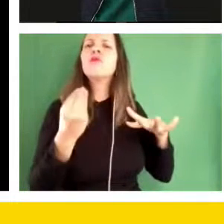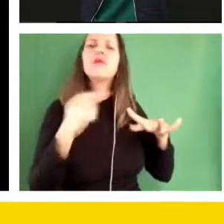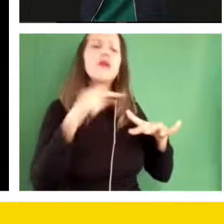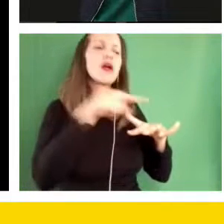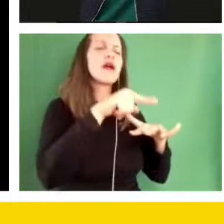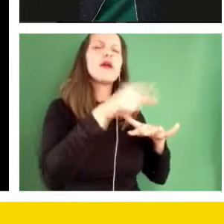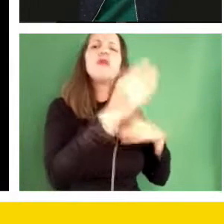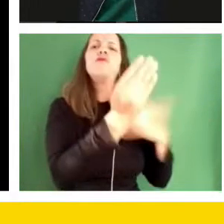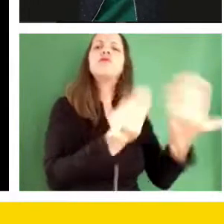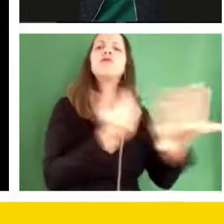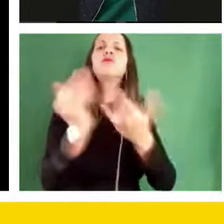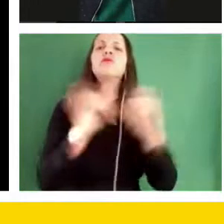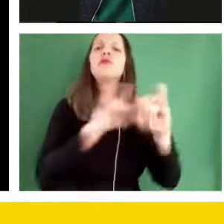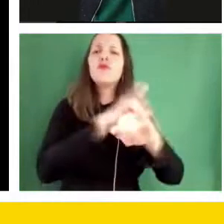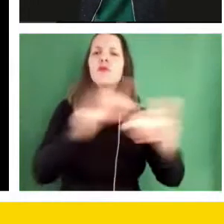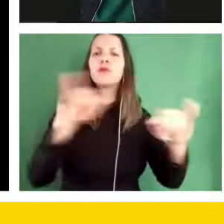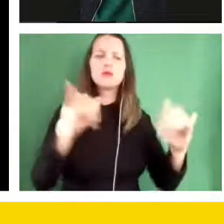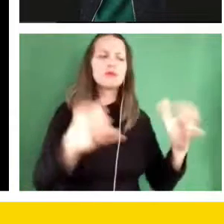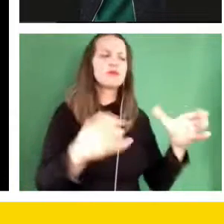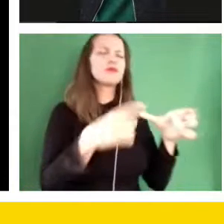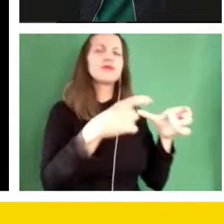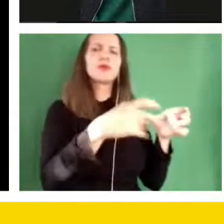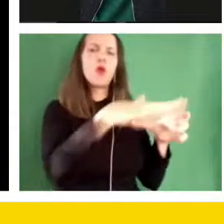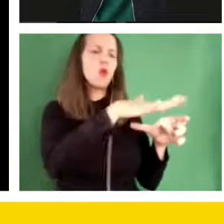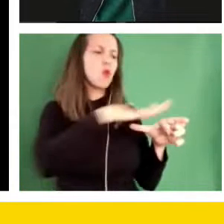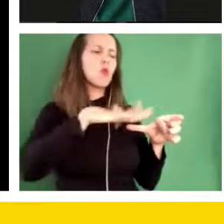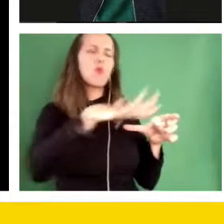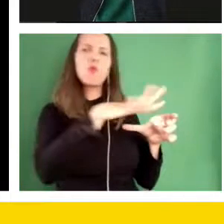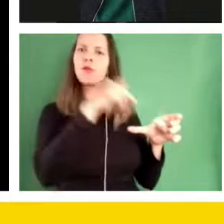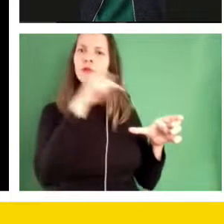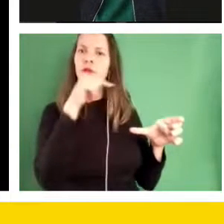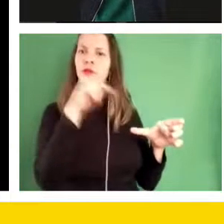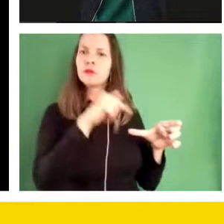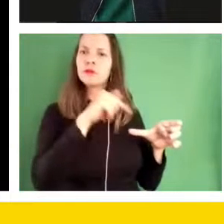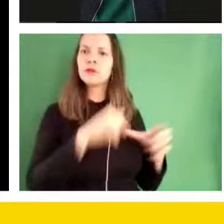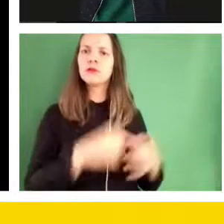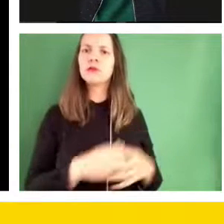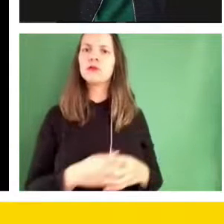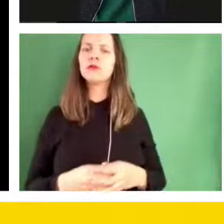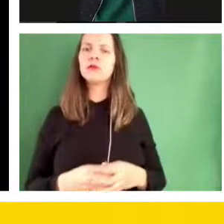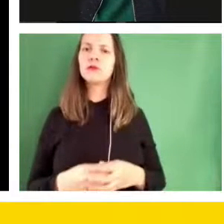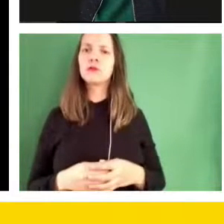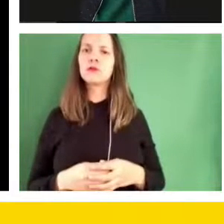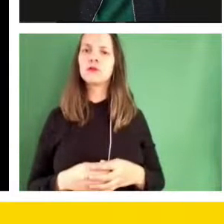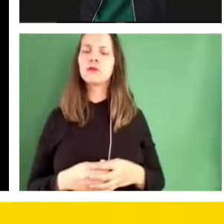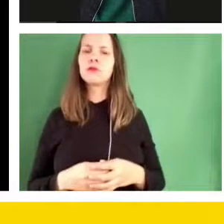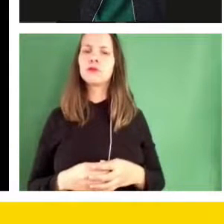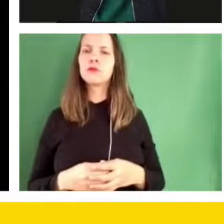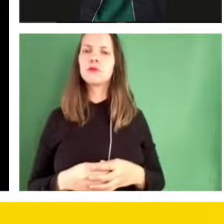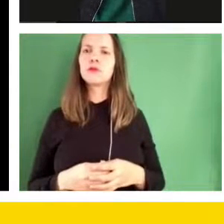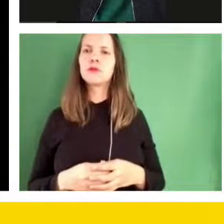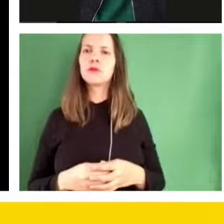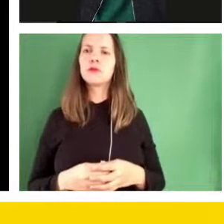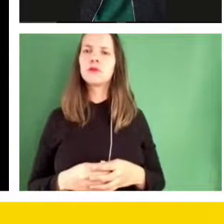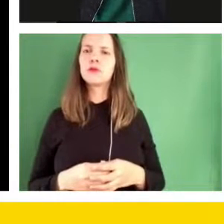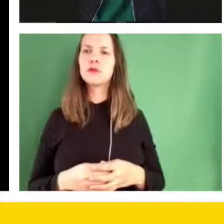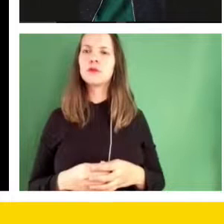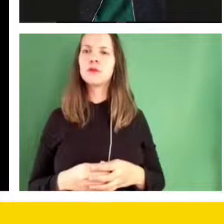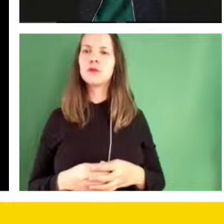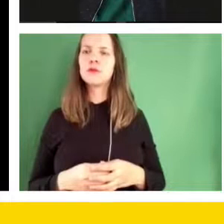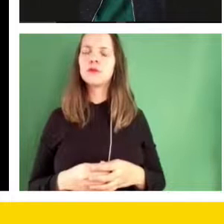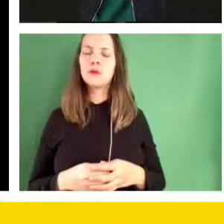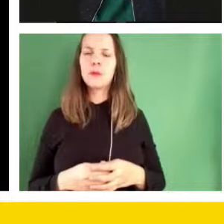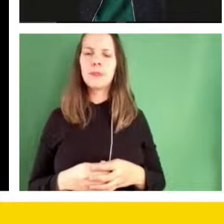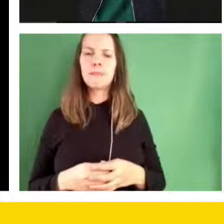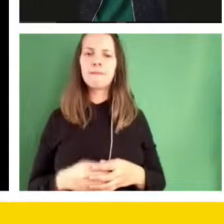¿No? Para esto hicimos equipos. José, que ¿es la que está en pantalla la que